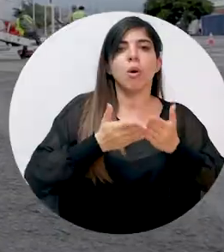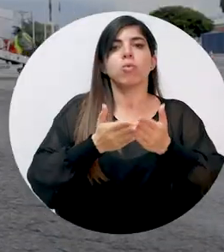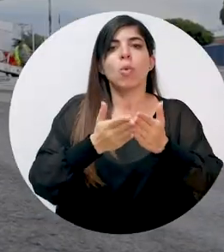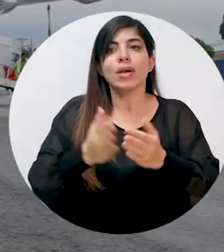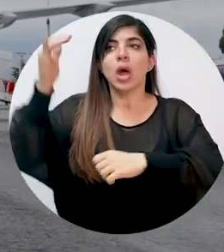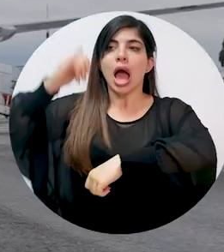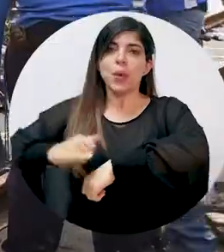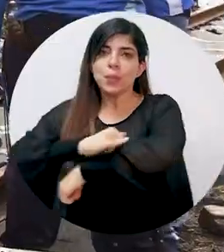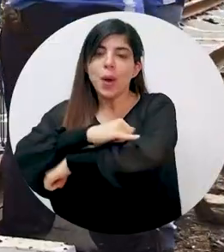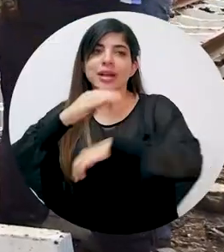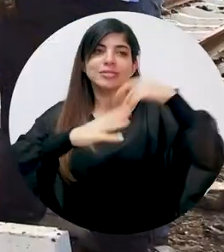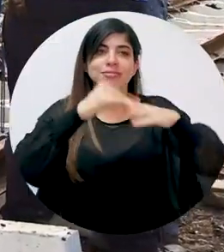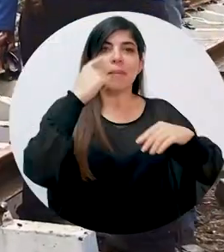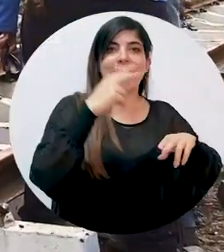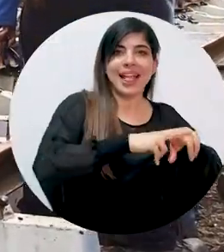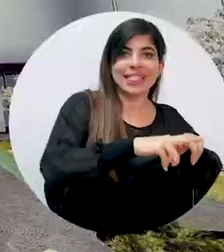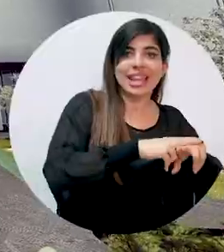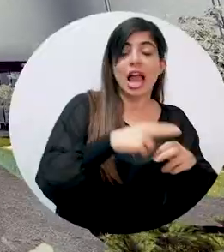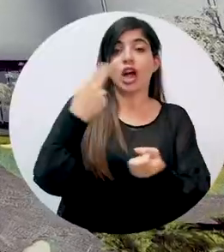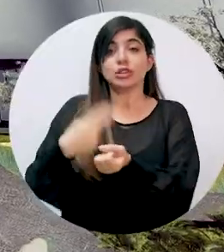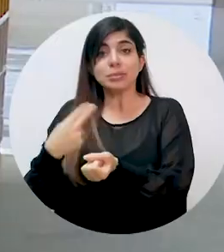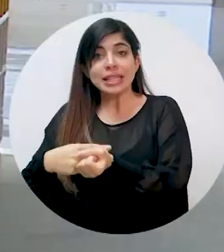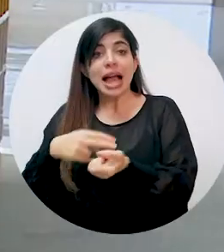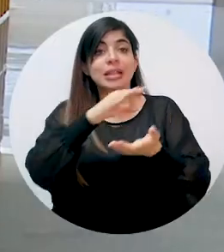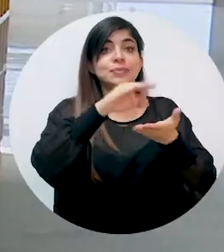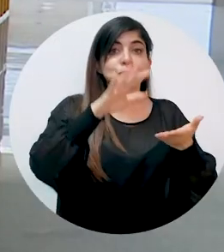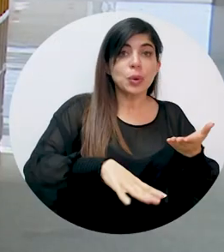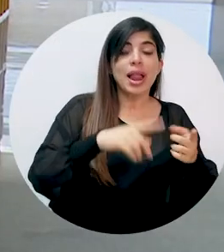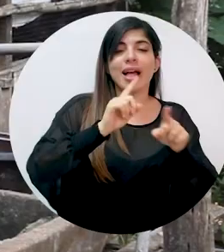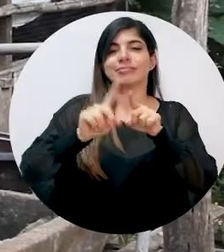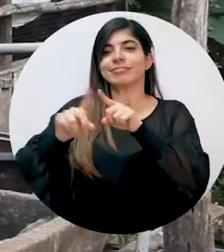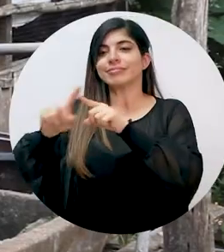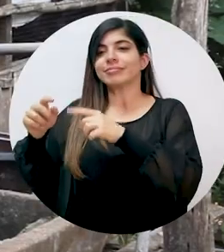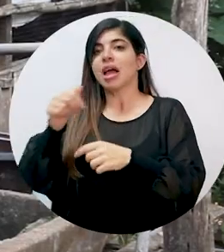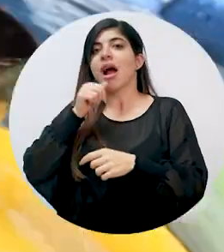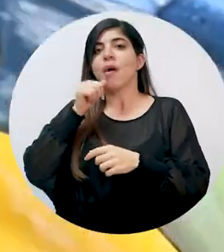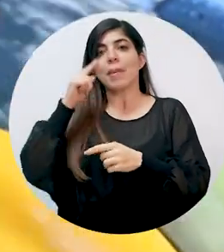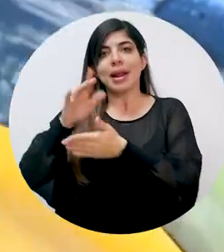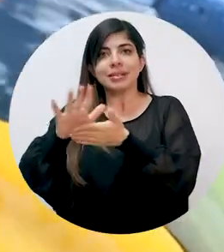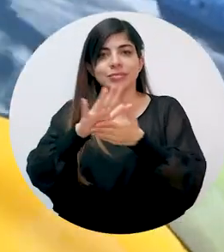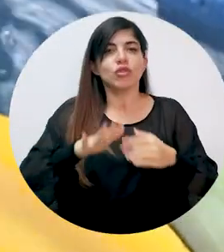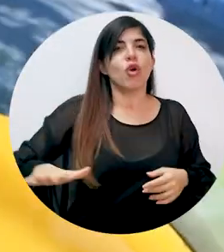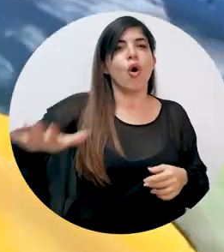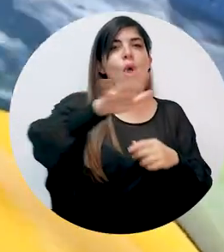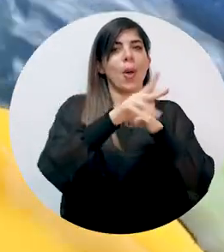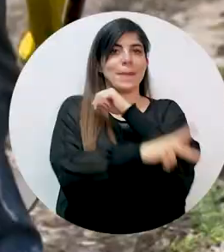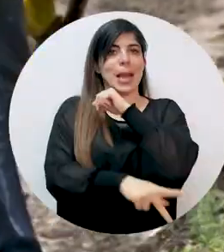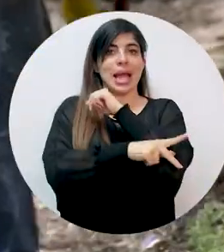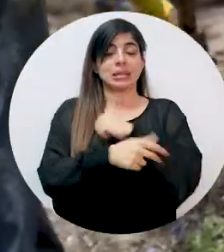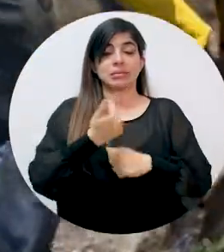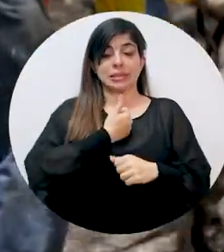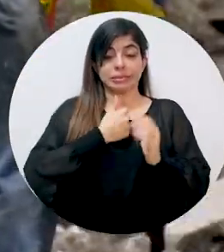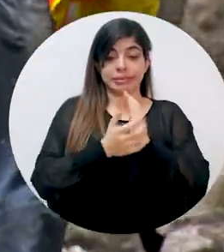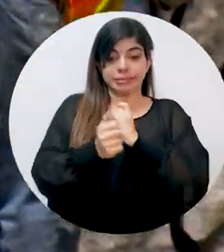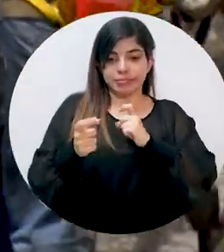puertos, aeropuertos, infraestructura ferroviaria, hospitales, centros educativos y obras de saneamiento de aguas en todo el país.